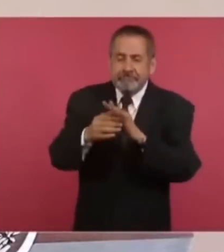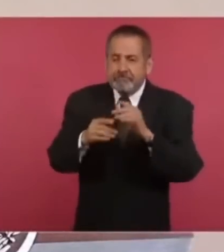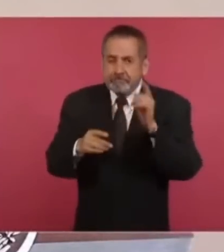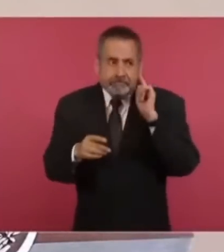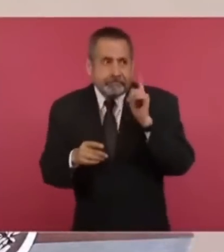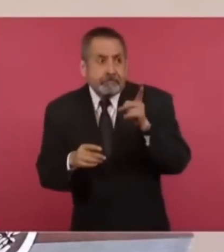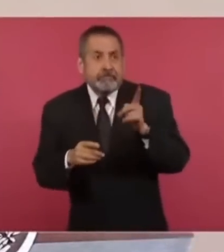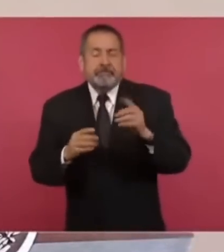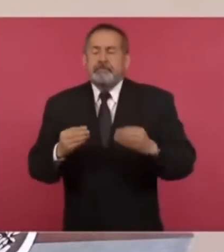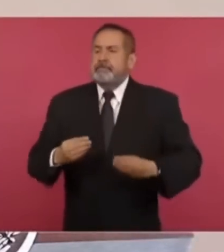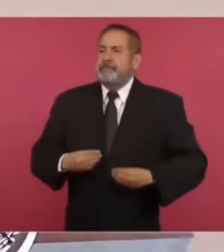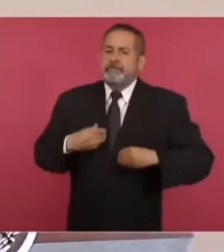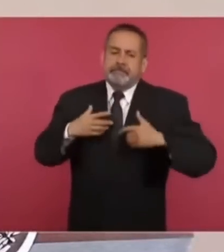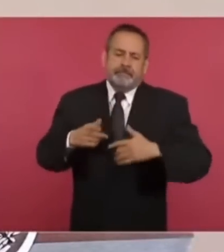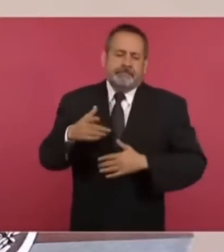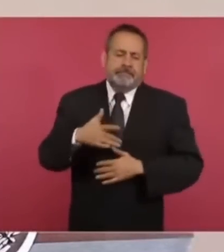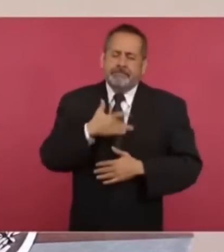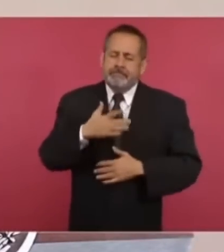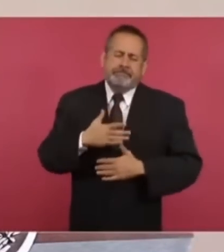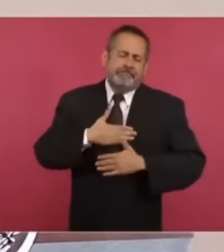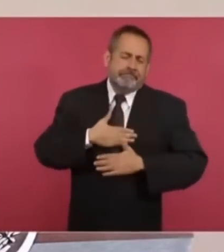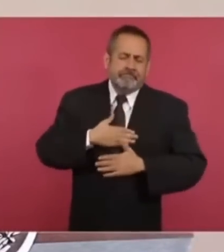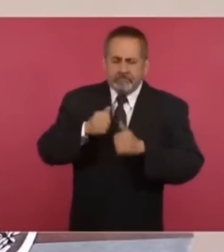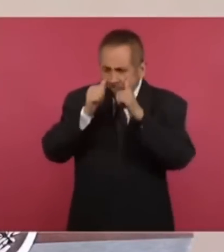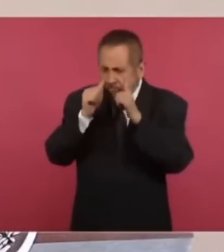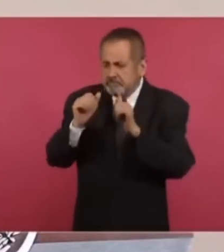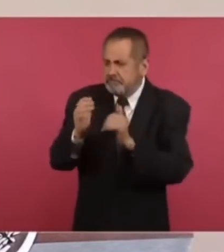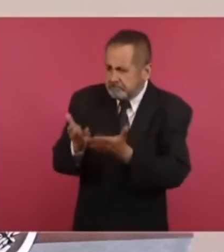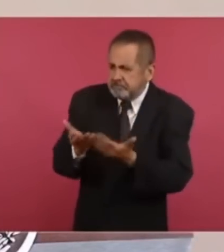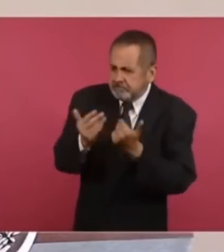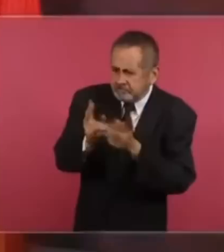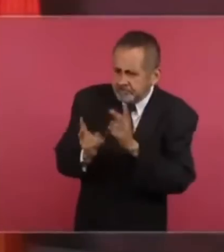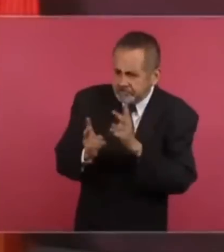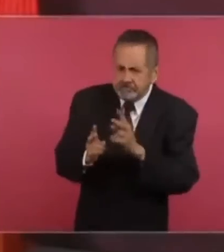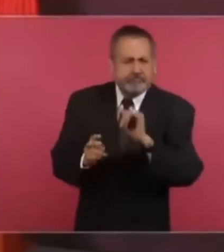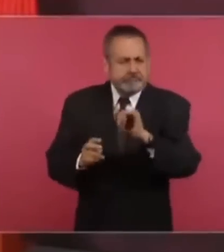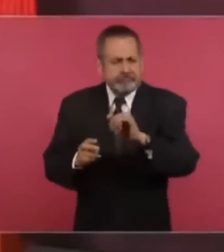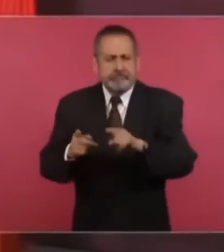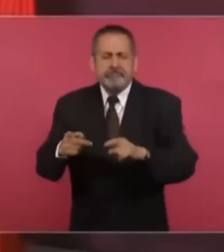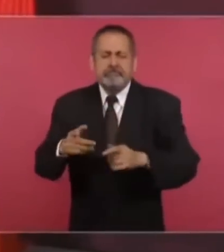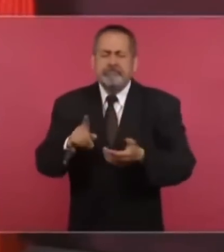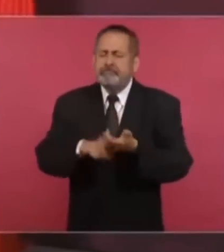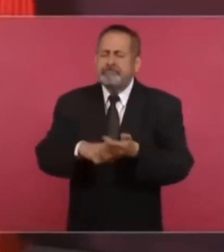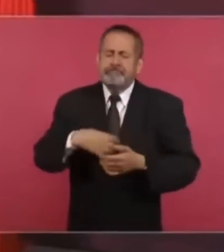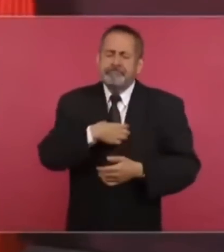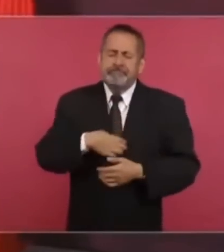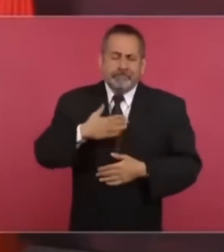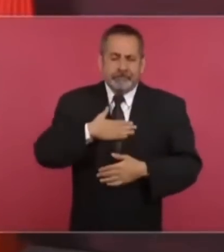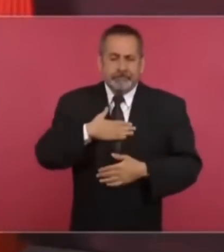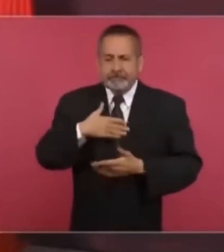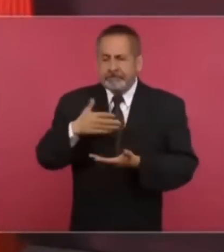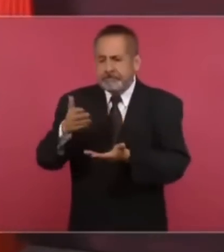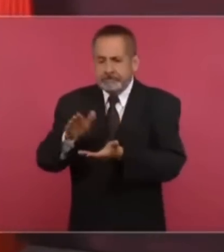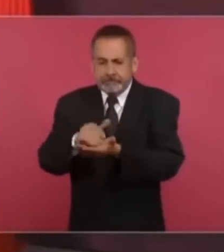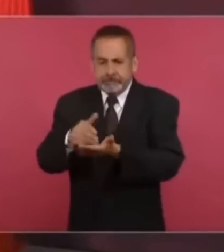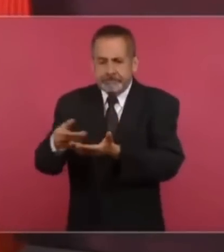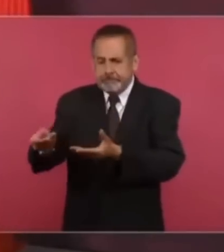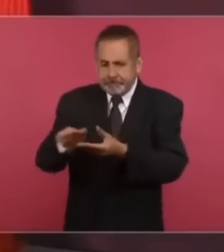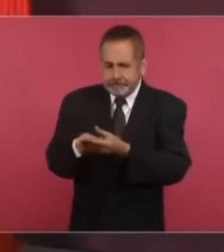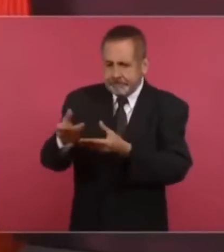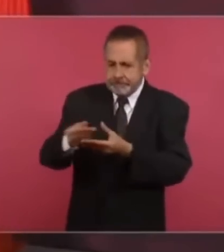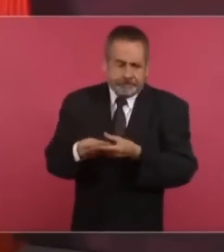al escucharlas, pues se sienten satisfechas de que nosotros recibamos la petición,